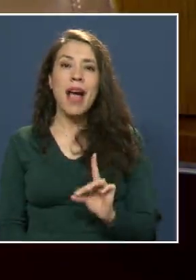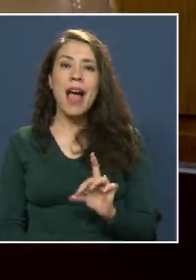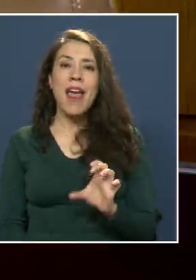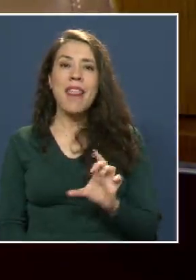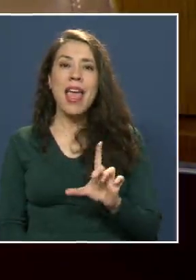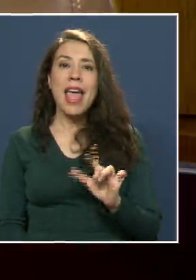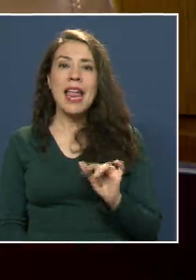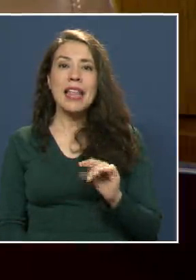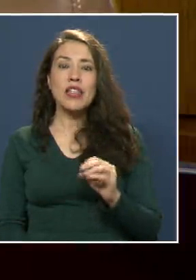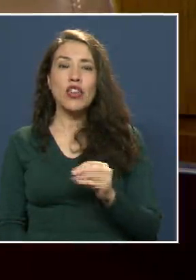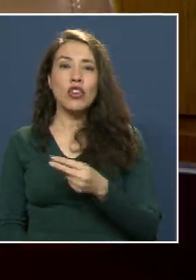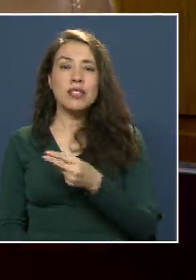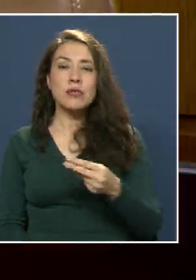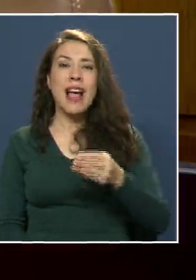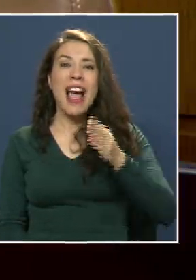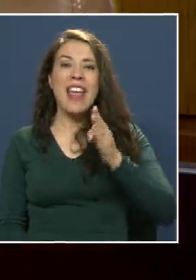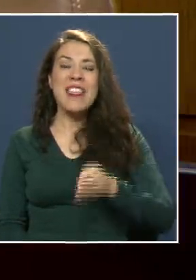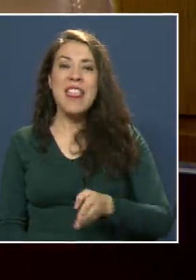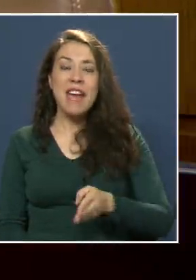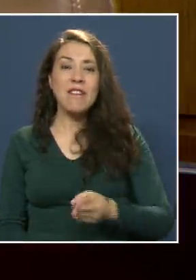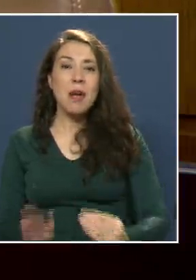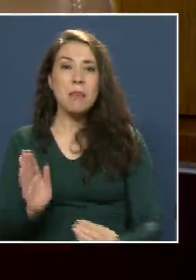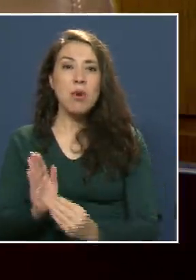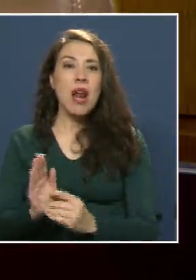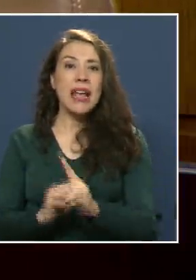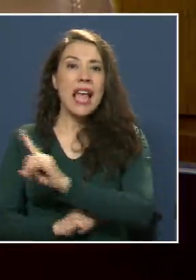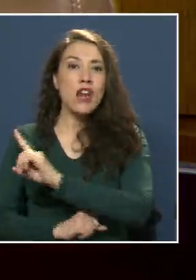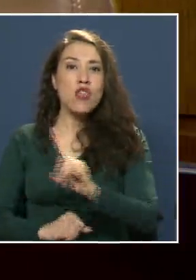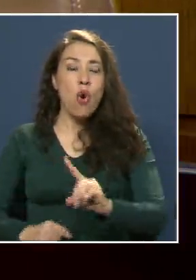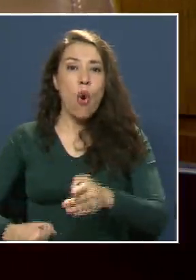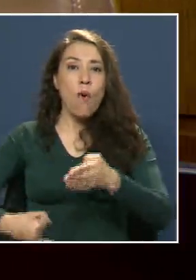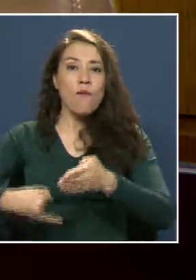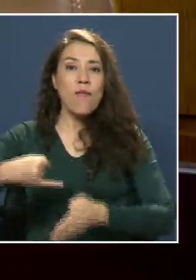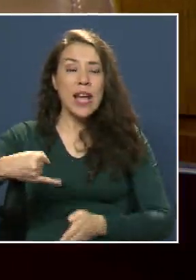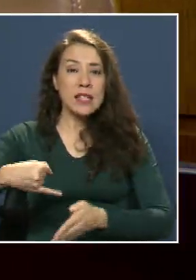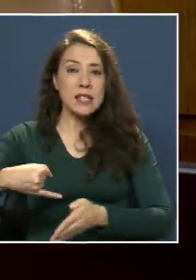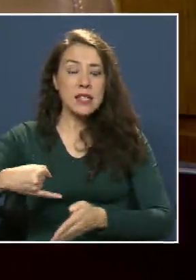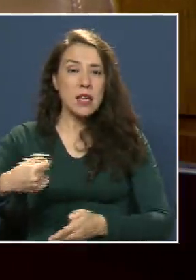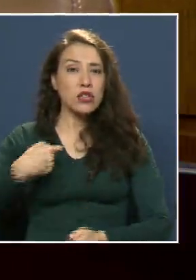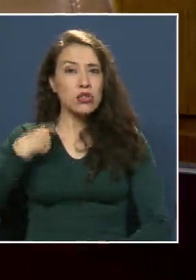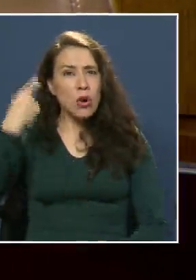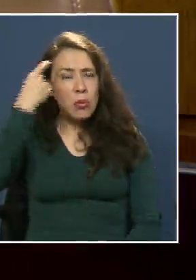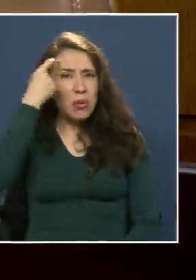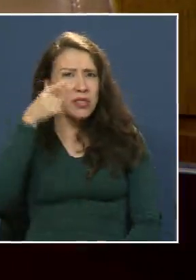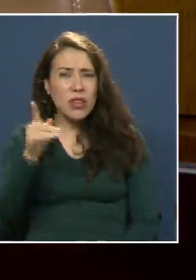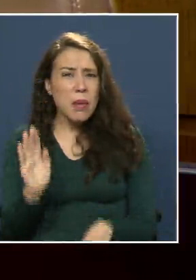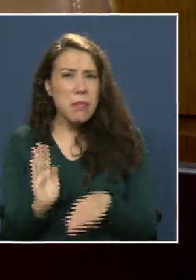sexual debe ser imprescriptible, yo creo que es